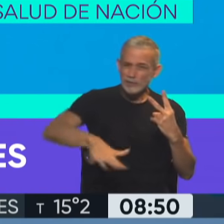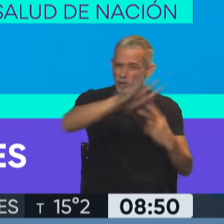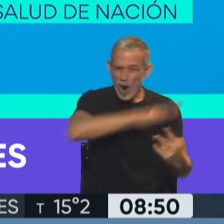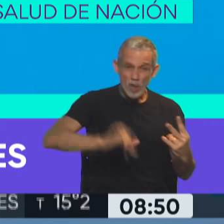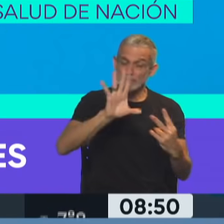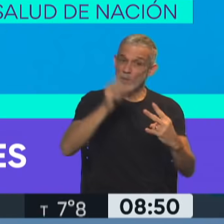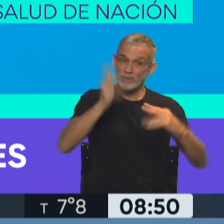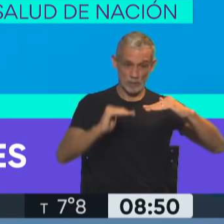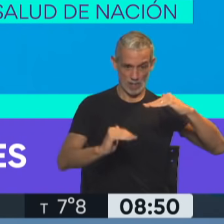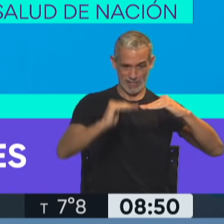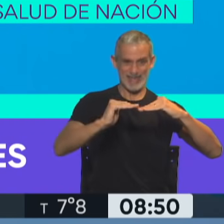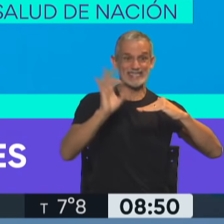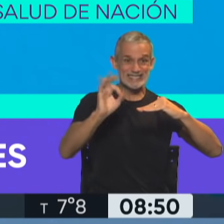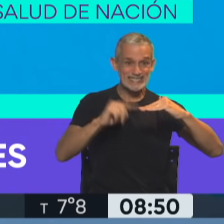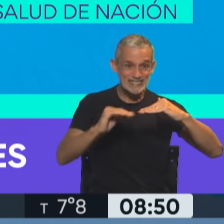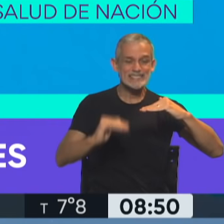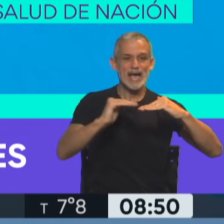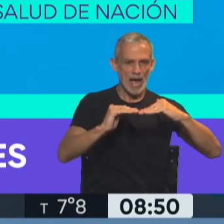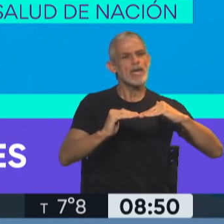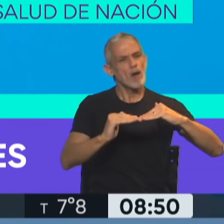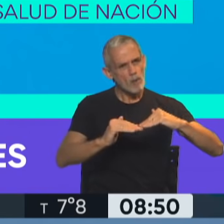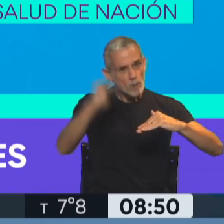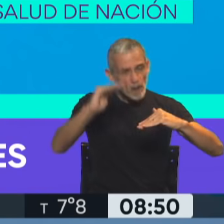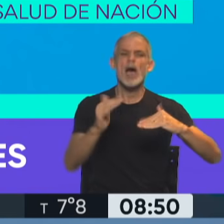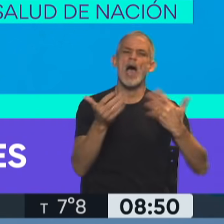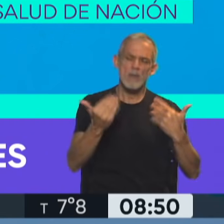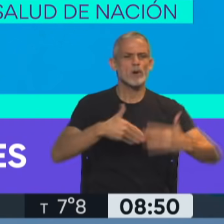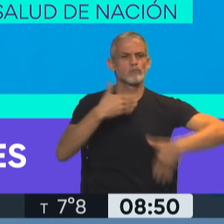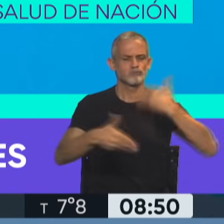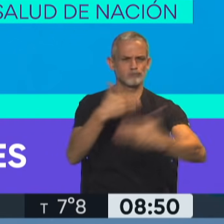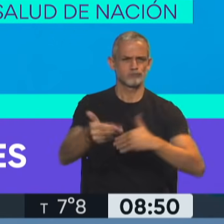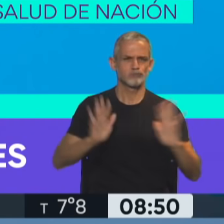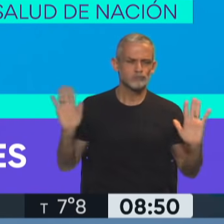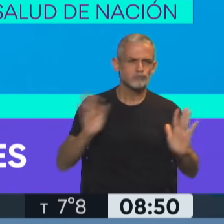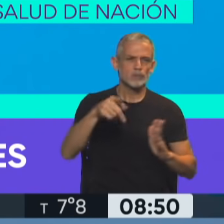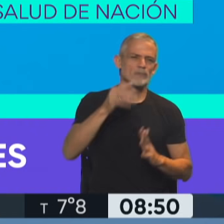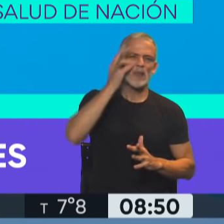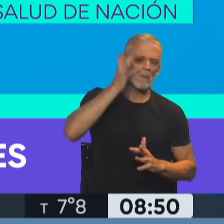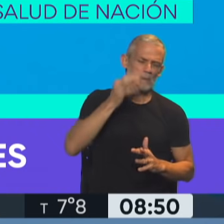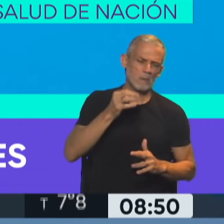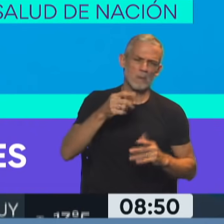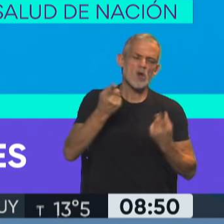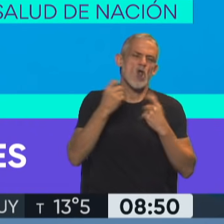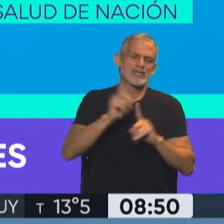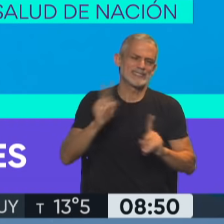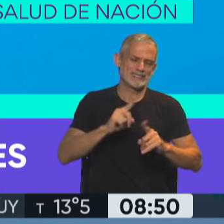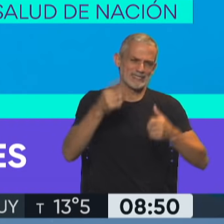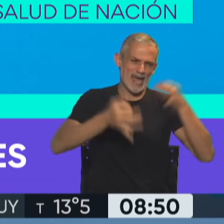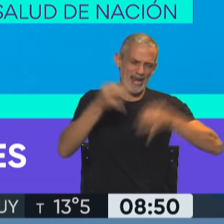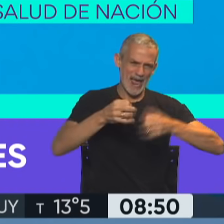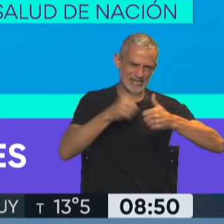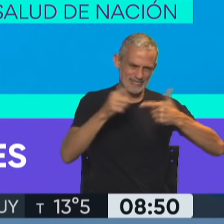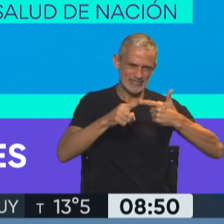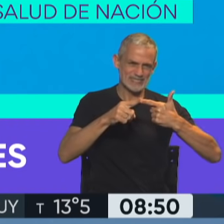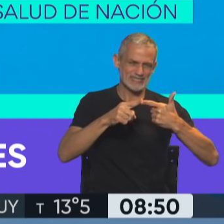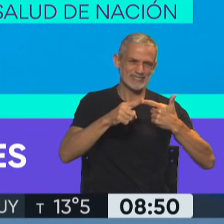población. Cuando lleguemos a ese 50% vamos a poder avanzar en dejar de realizar el test de antígeno, dejar de realizar